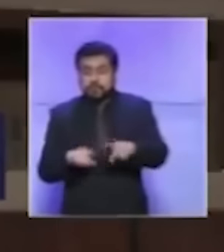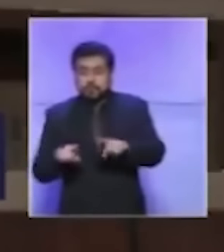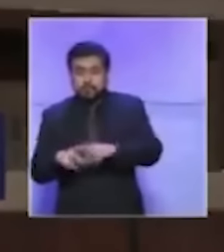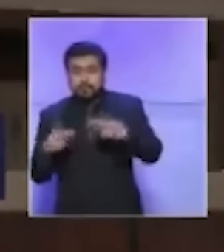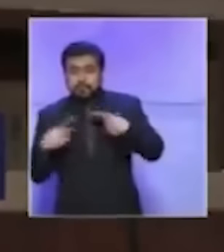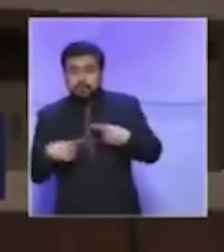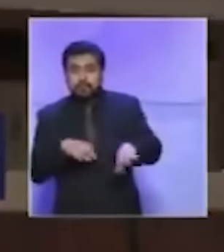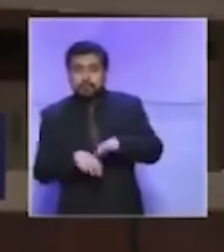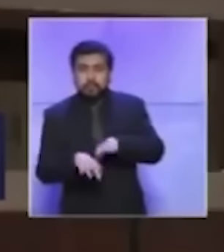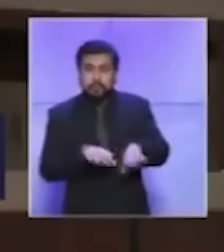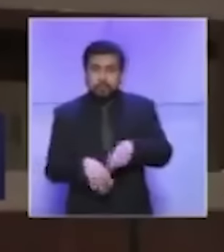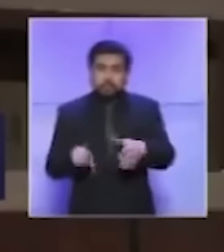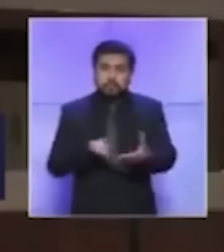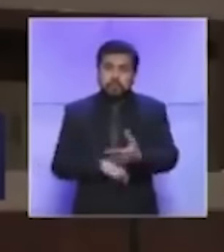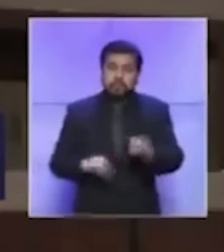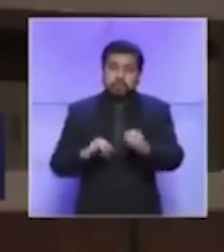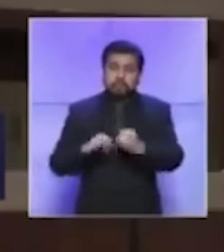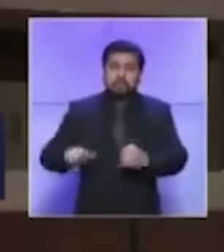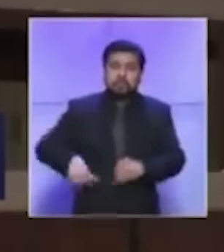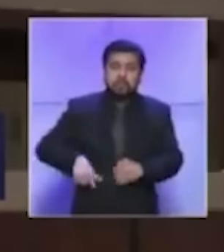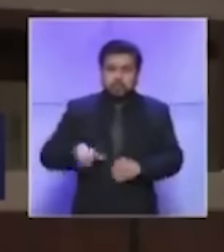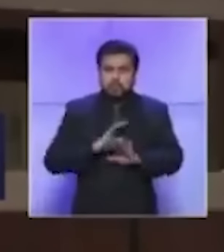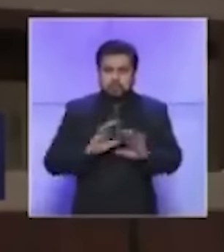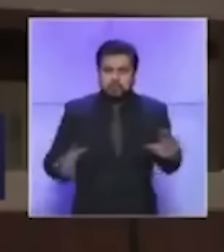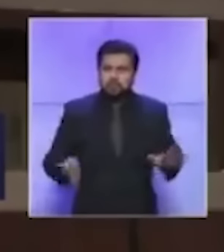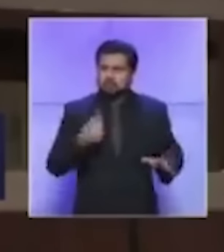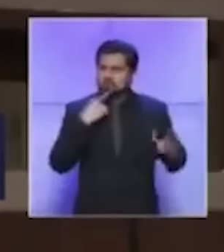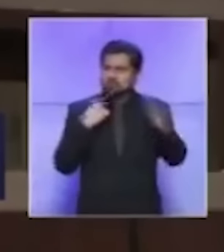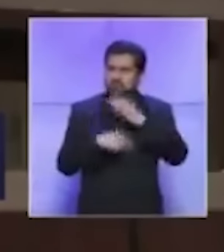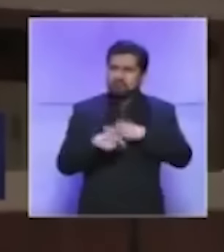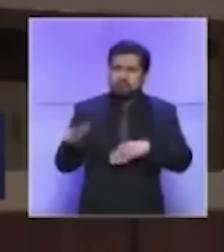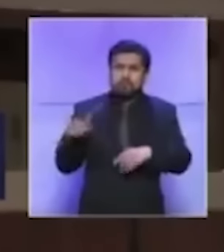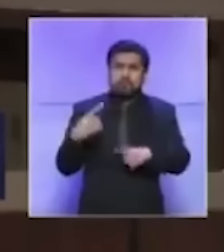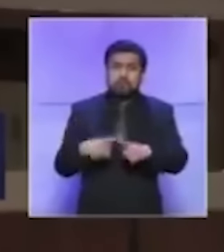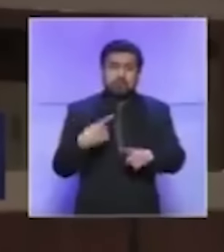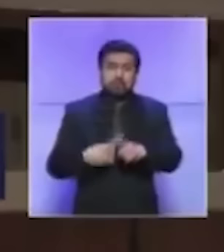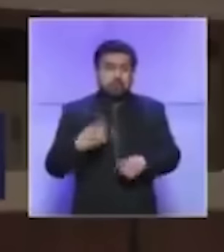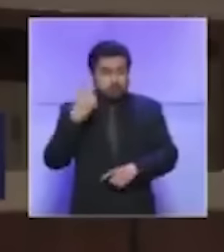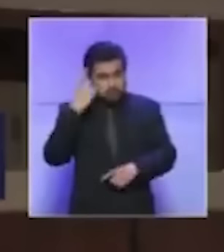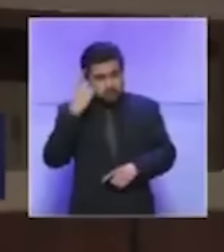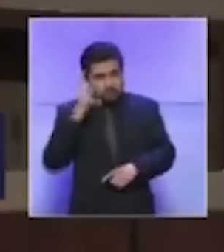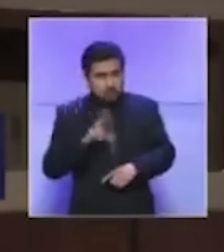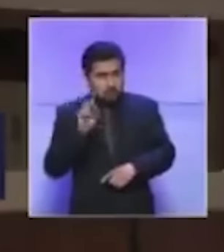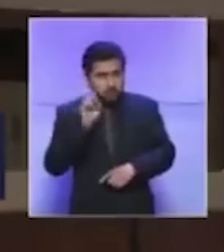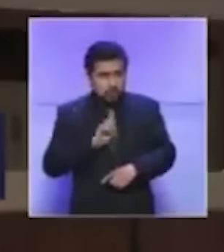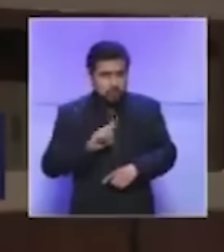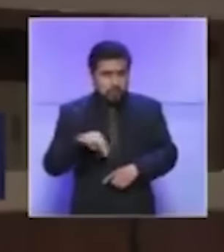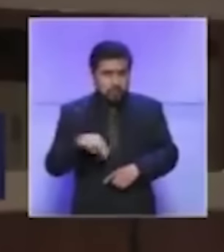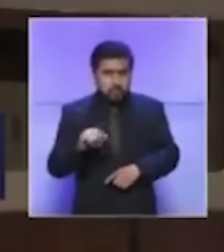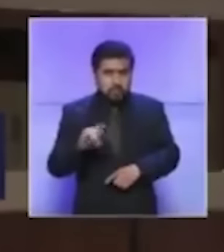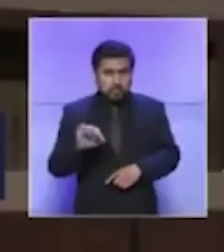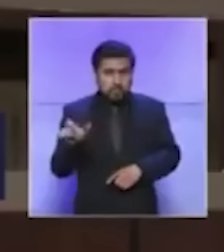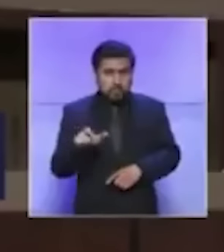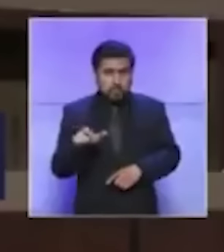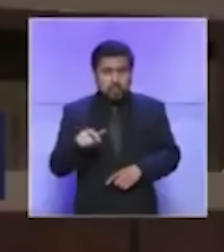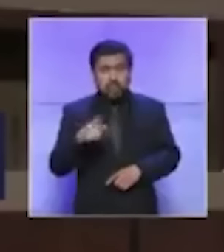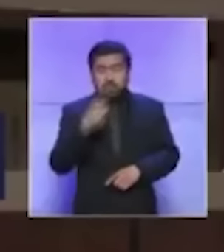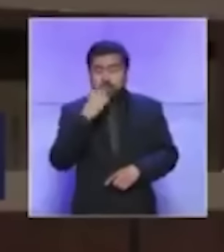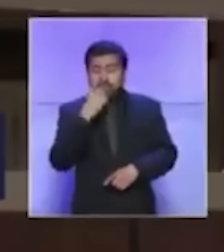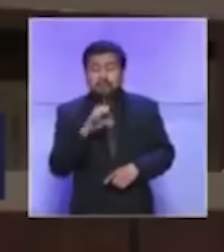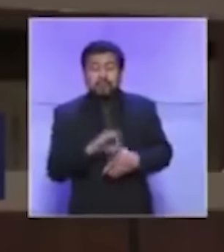servidores públicos que fueron denunciados directamente por la entonces directora de Notimex. Informe en que deben